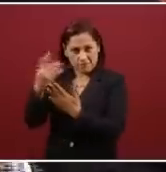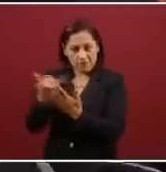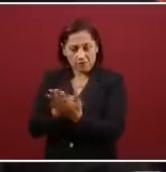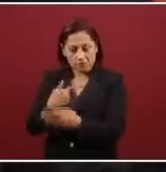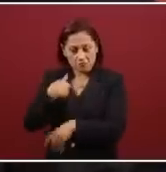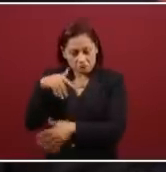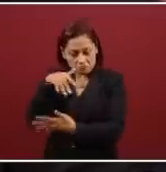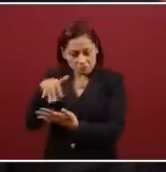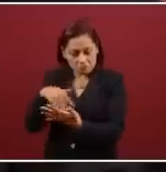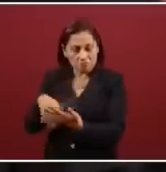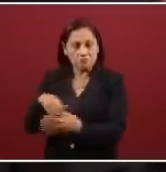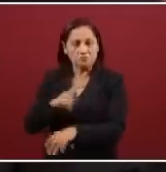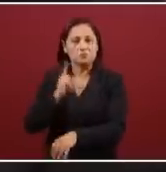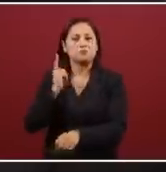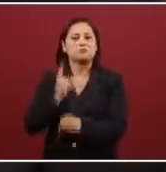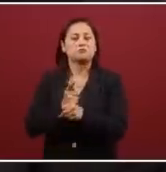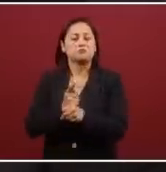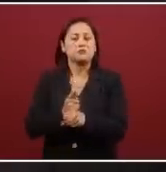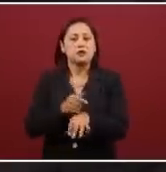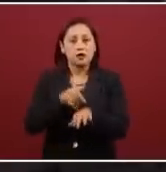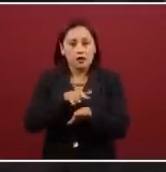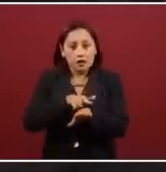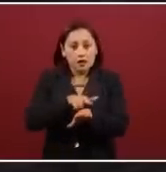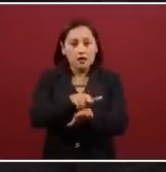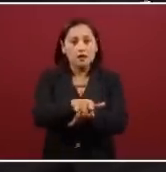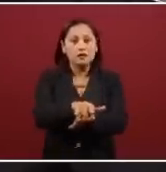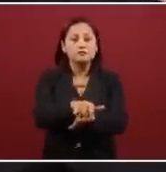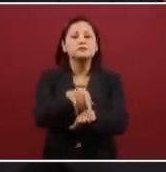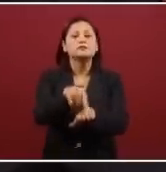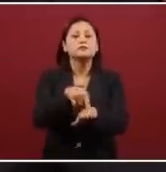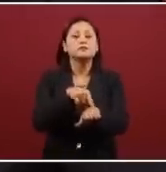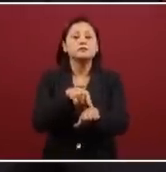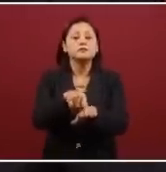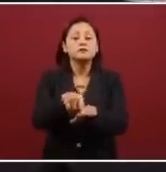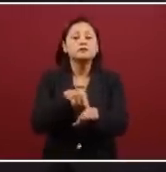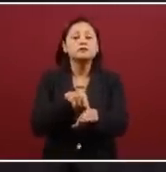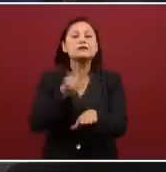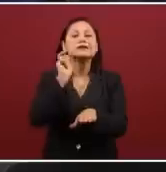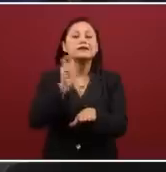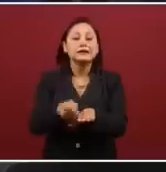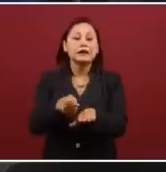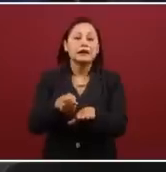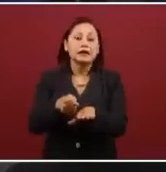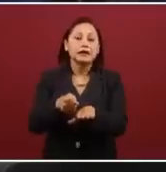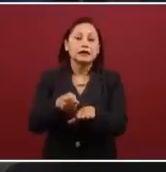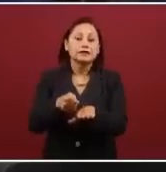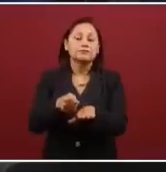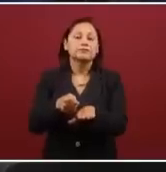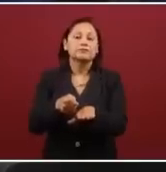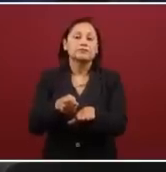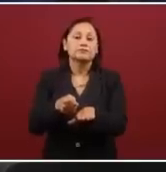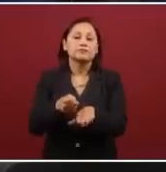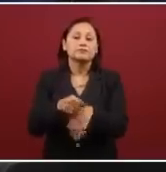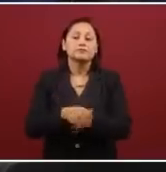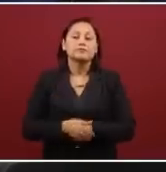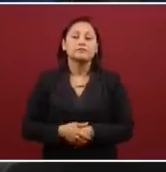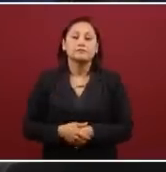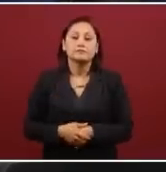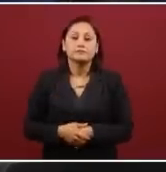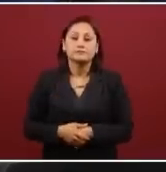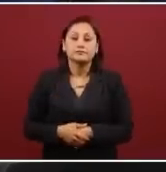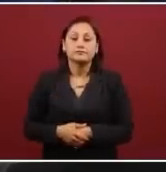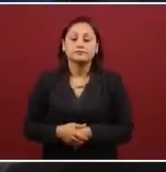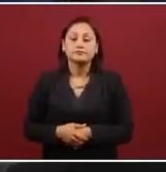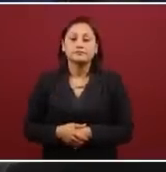del actual aeropuerto, una de las pistas se iba a convertir en la avenida principal que iba a llegar